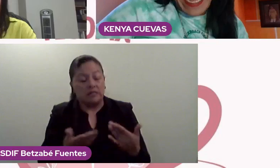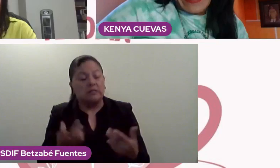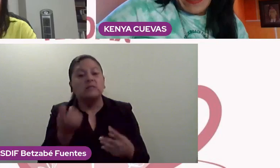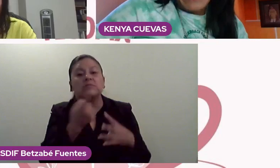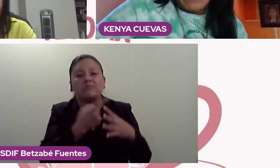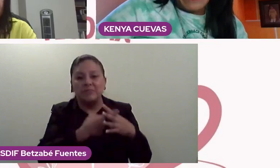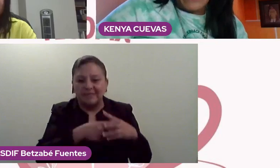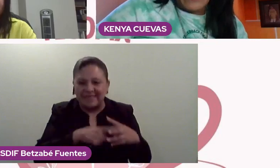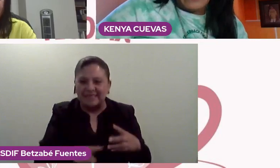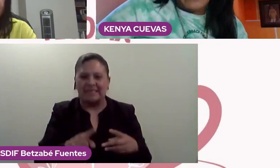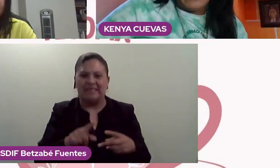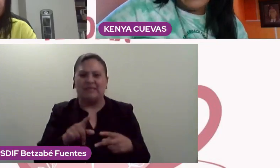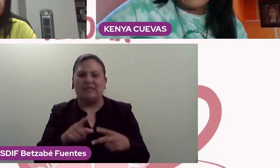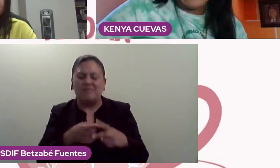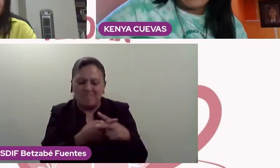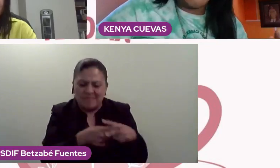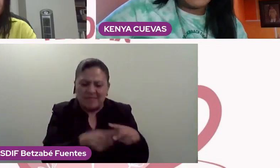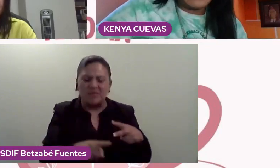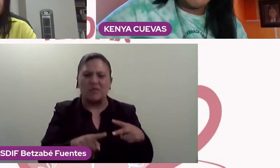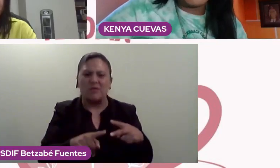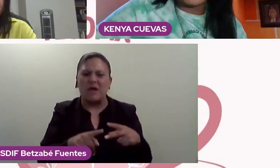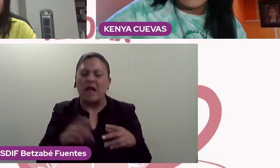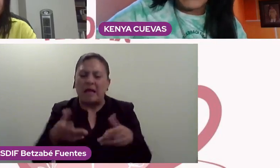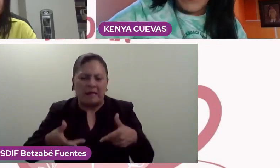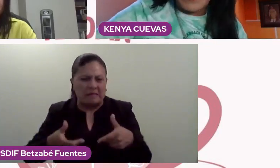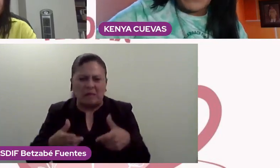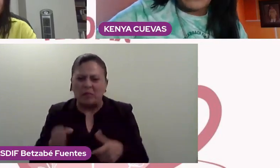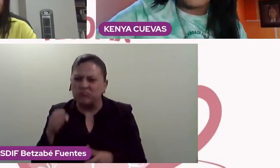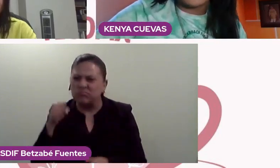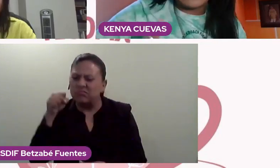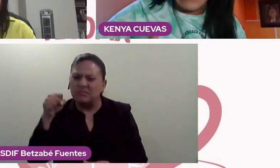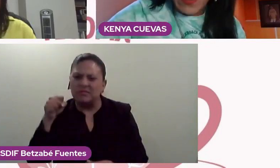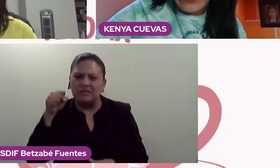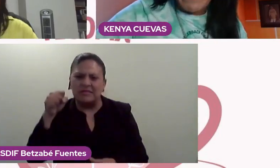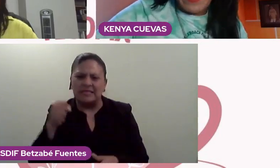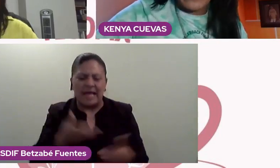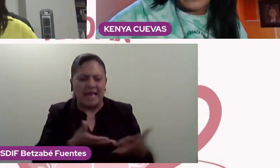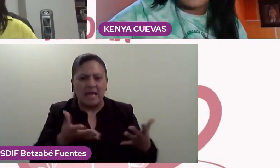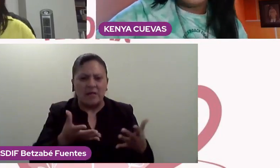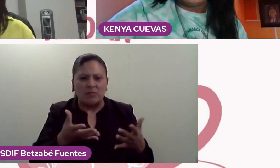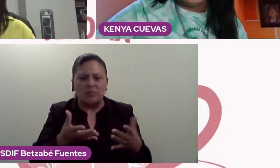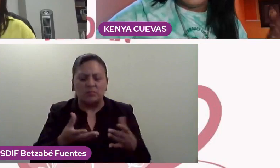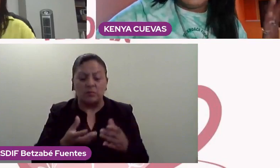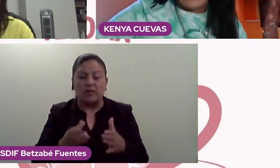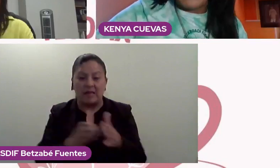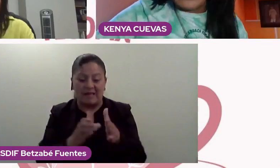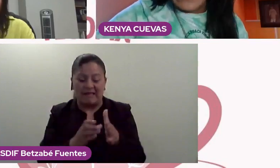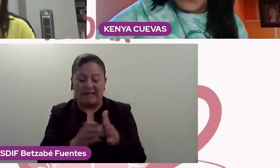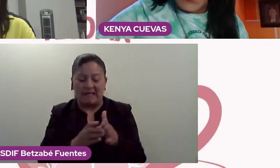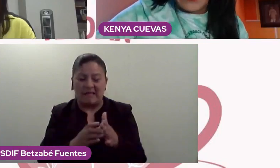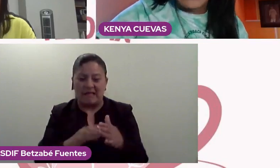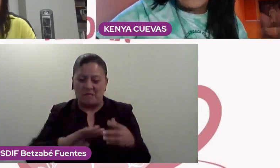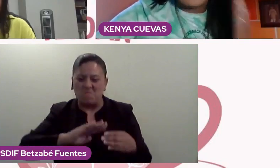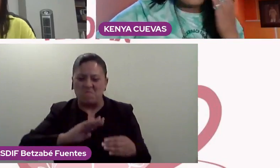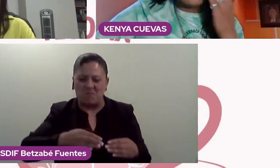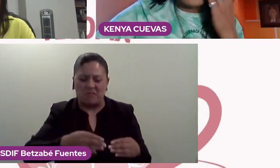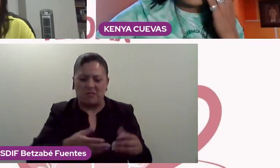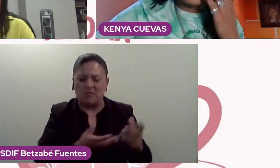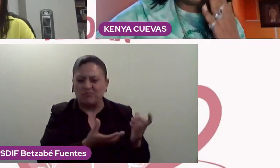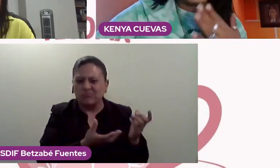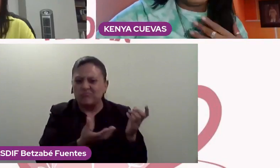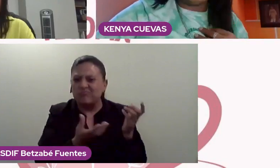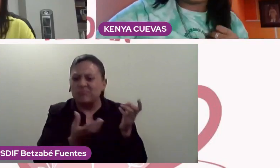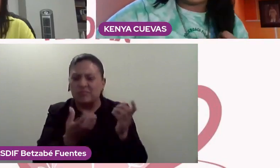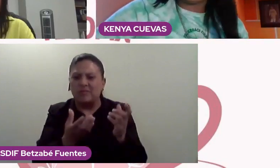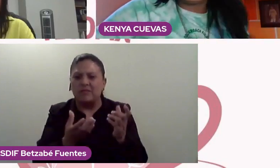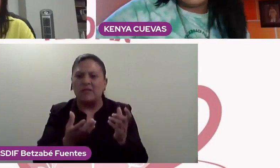en las calles, ¿no? Salimos con el cuerpo, con el ataúd de Paola en la Avenida de los Insurgentes, ¿no?